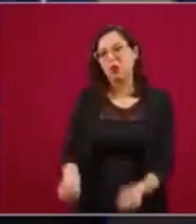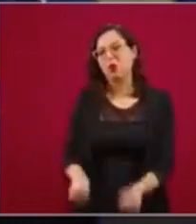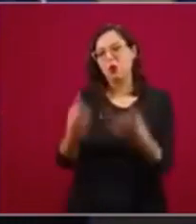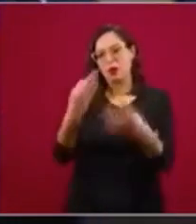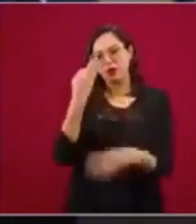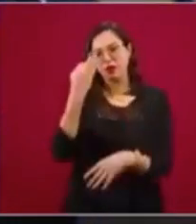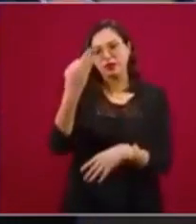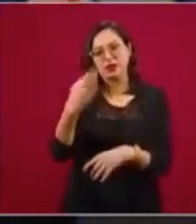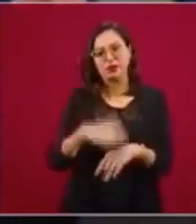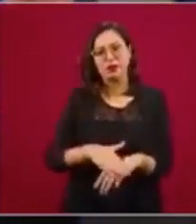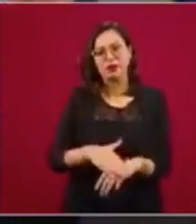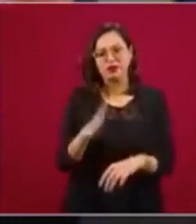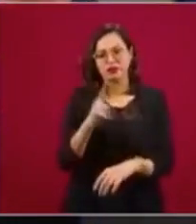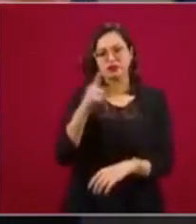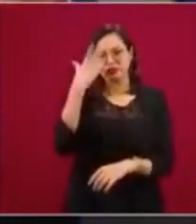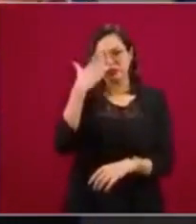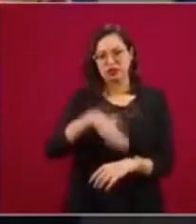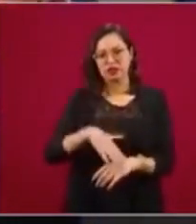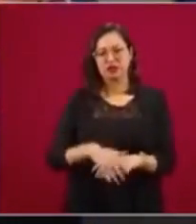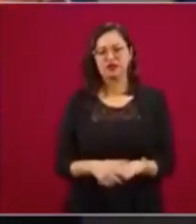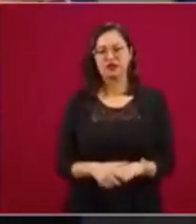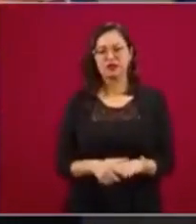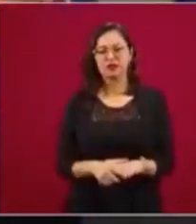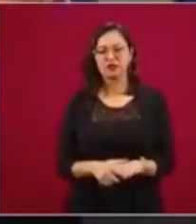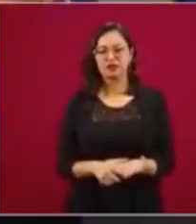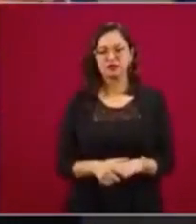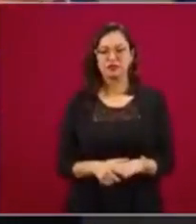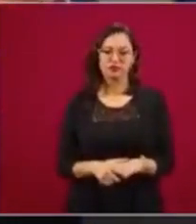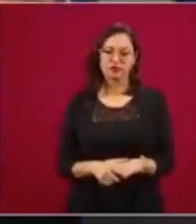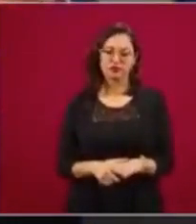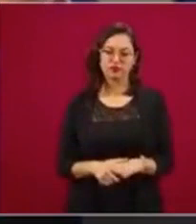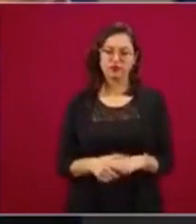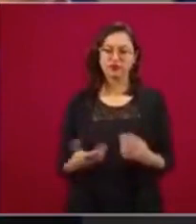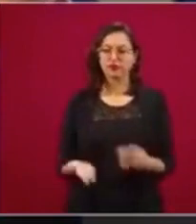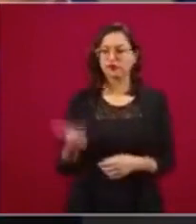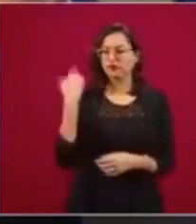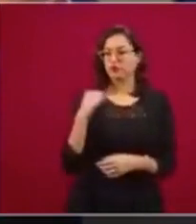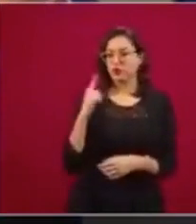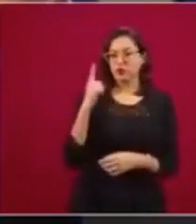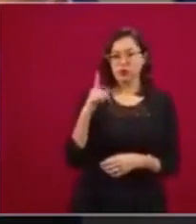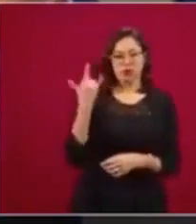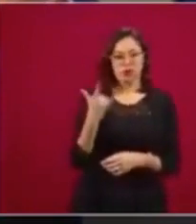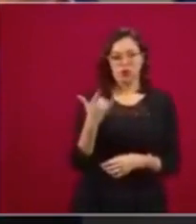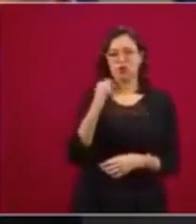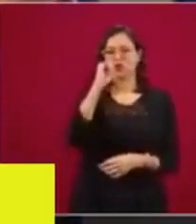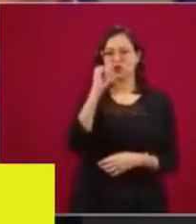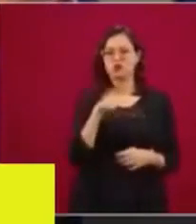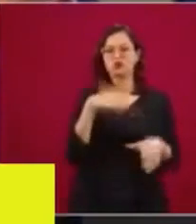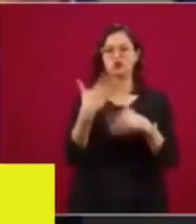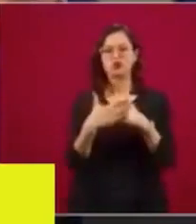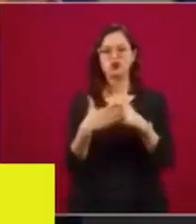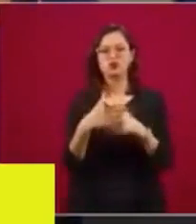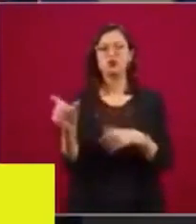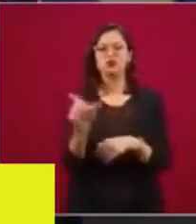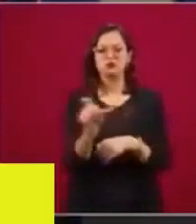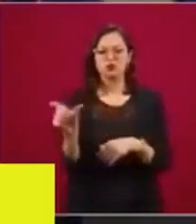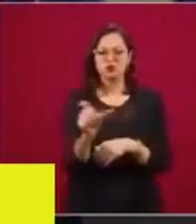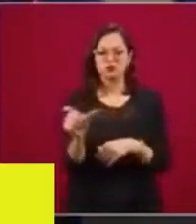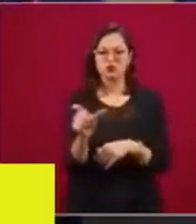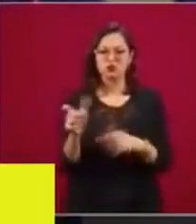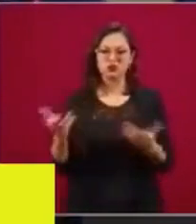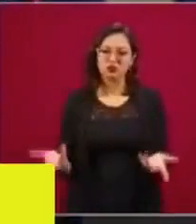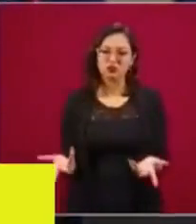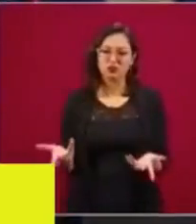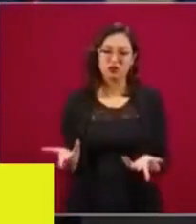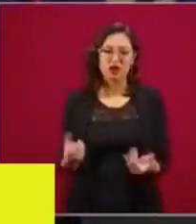esta situación que está sucediendo en la Secretaría de Economía, si no se llevó a cabo el 1 de julio, ¿hasta cuándo podría empezar? Y, presidente, hay